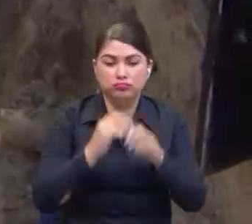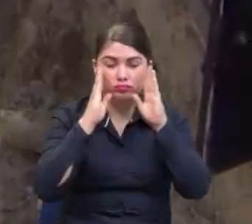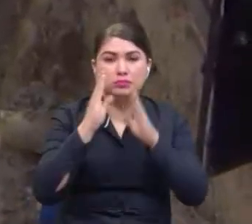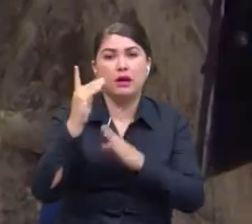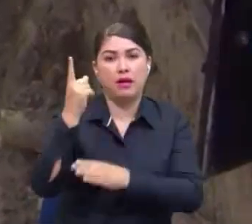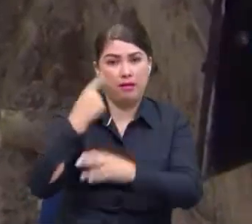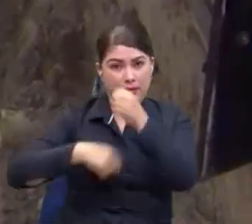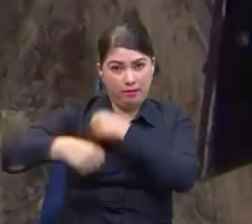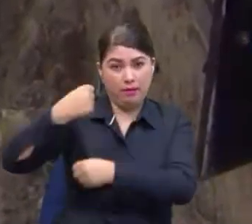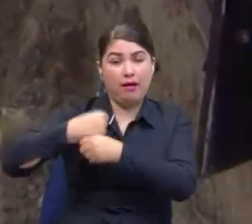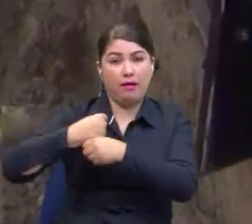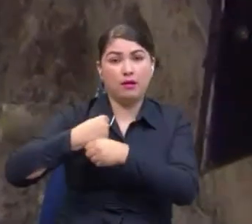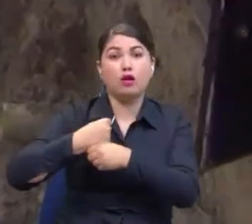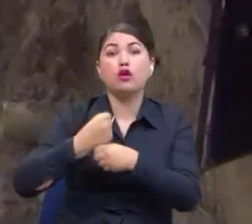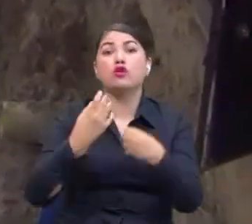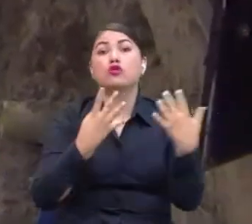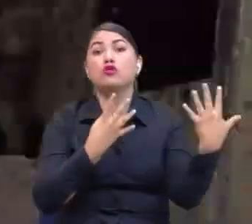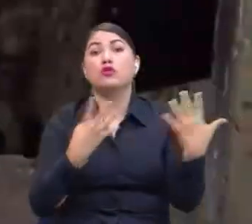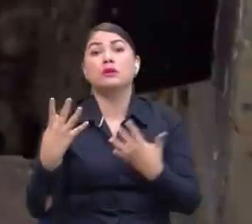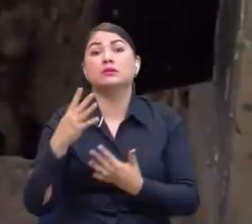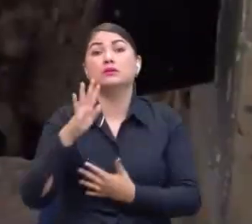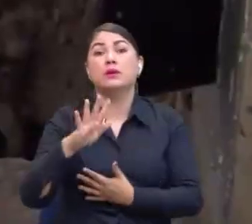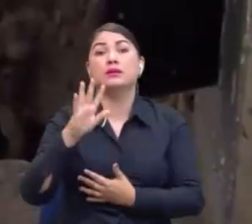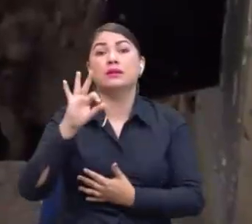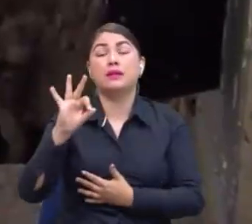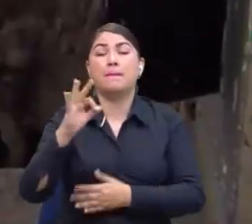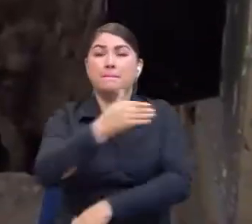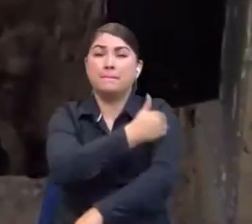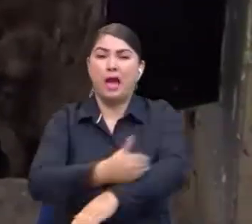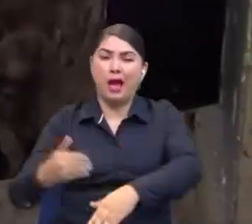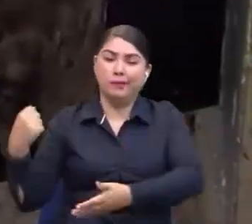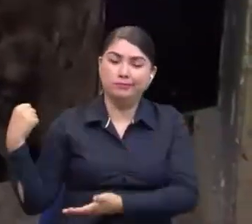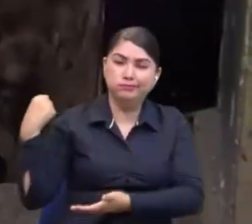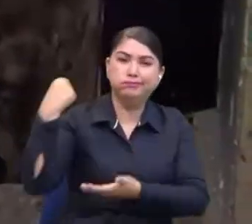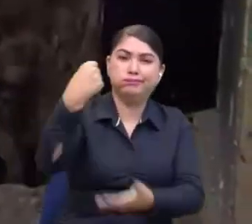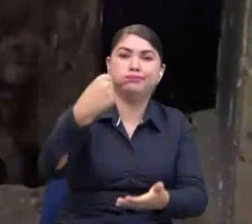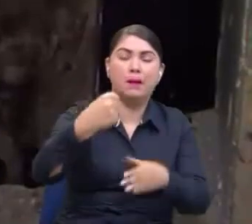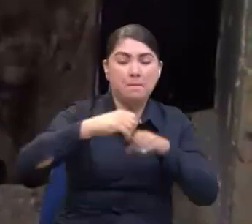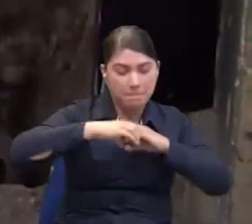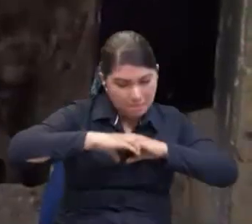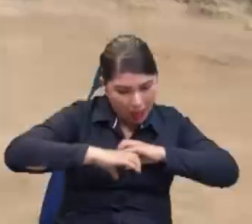al año anterior y cerca de 953 millones de pesos son invertidos para la